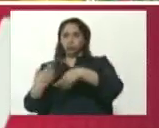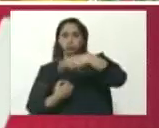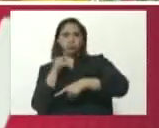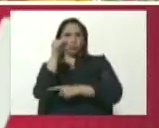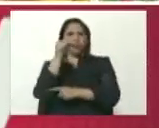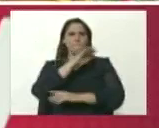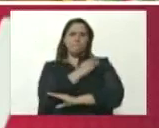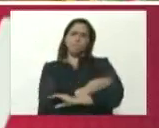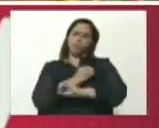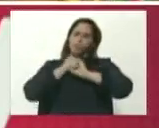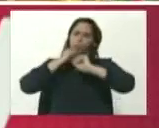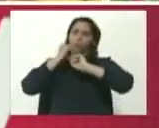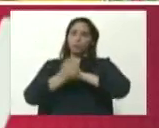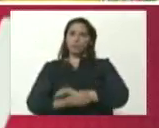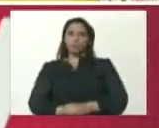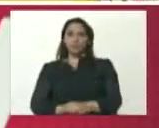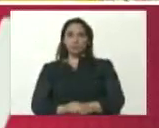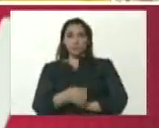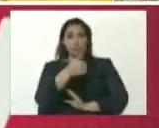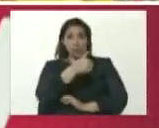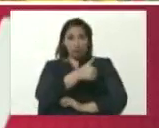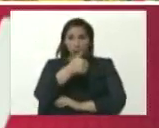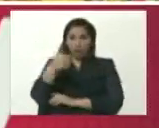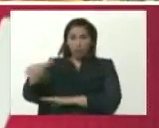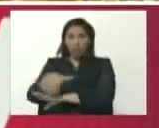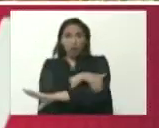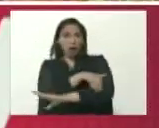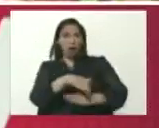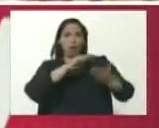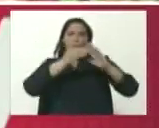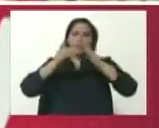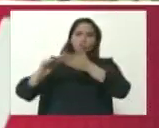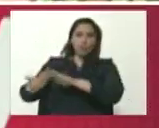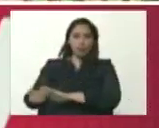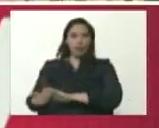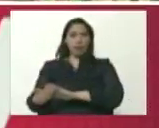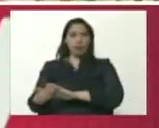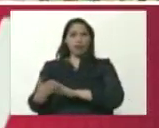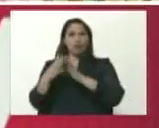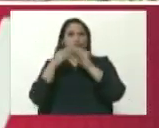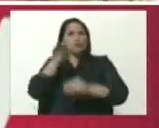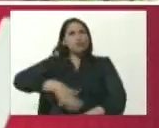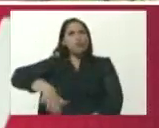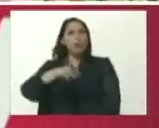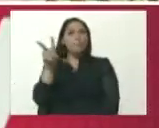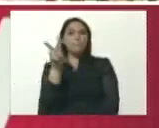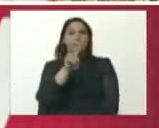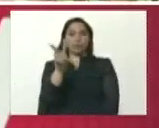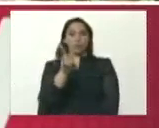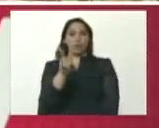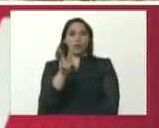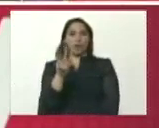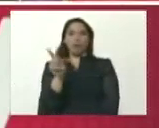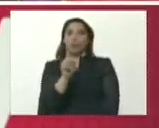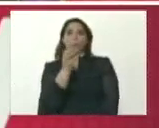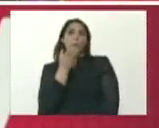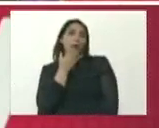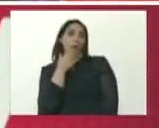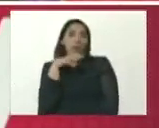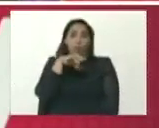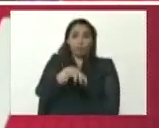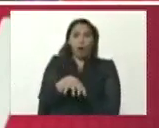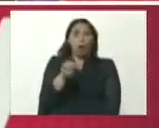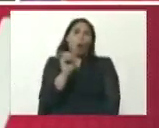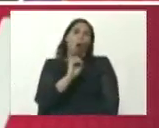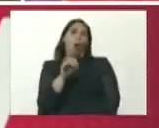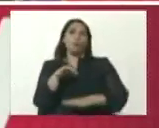es poderoso. En cada calle, en cada comunidad de todo el país, no es de un estado o un